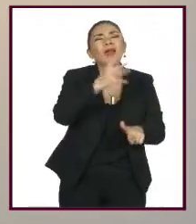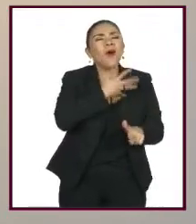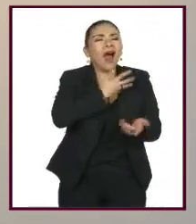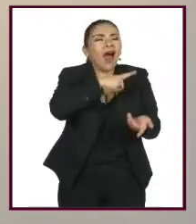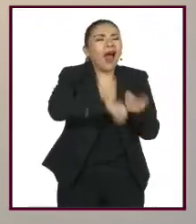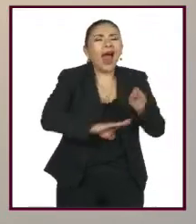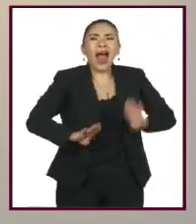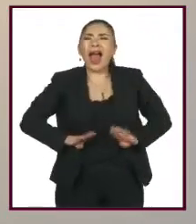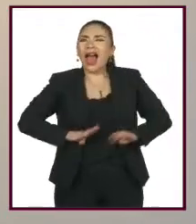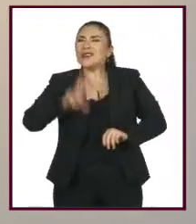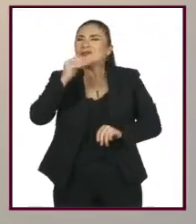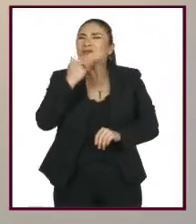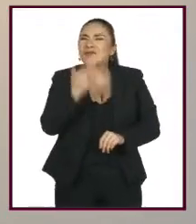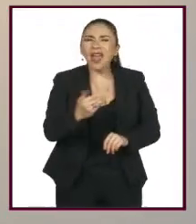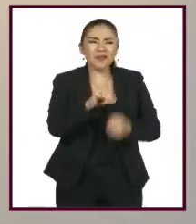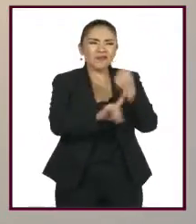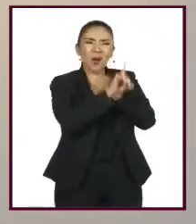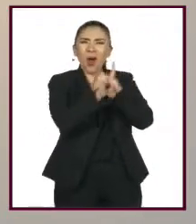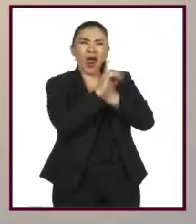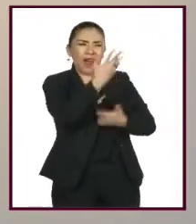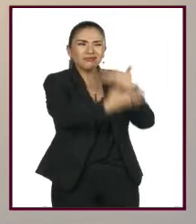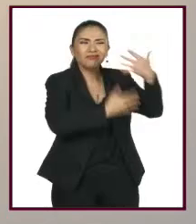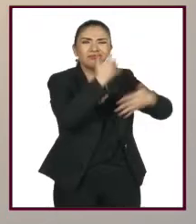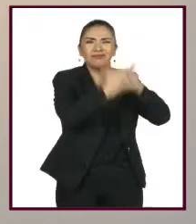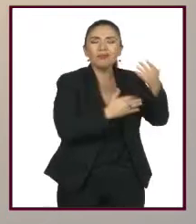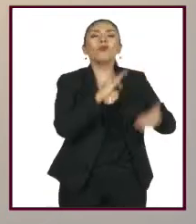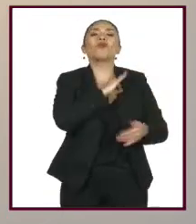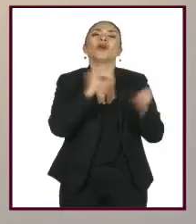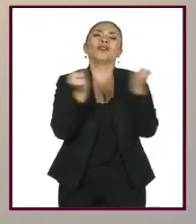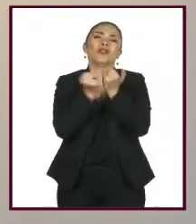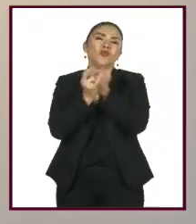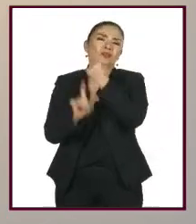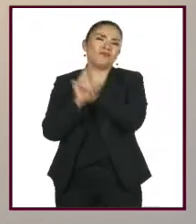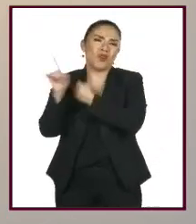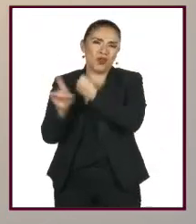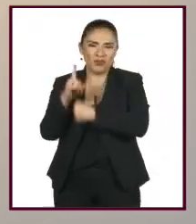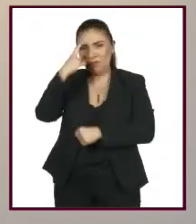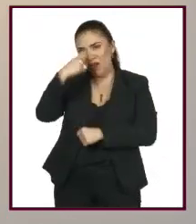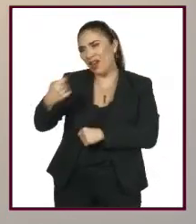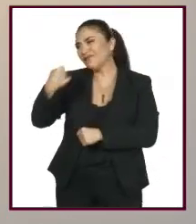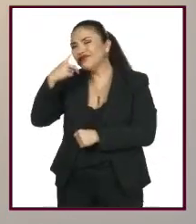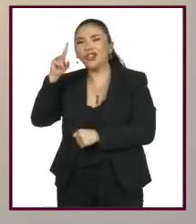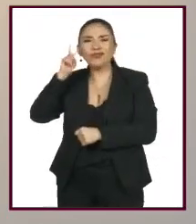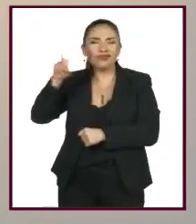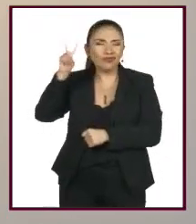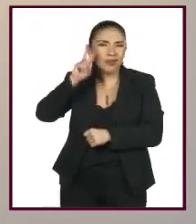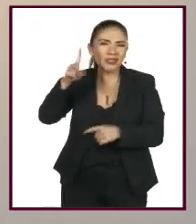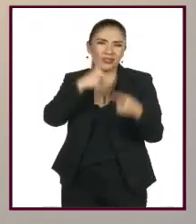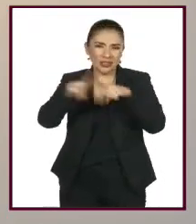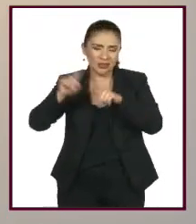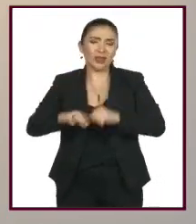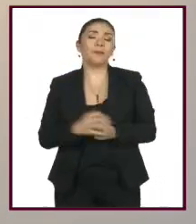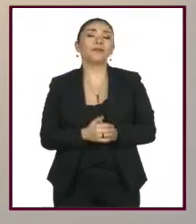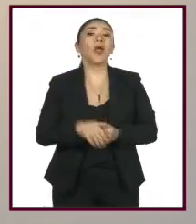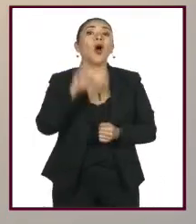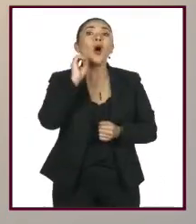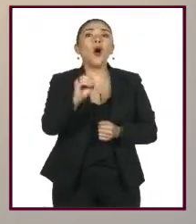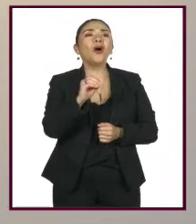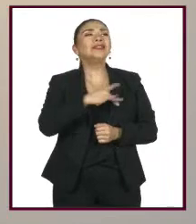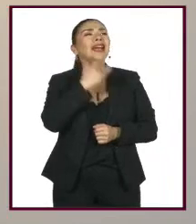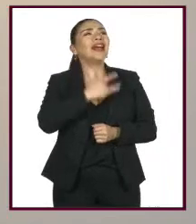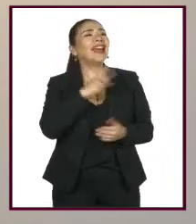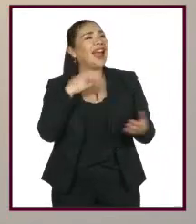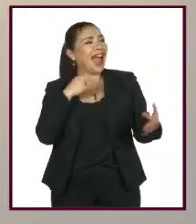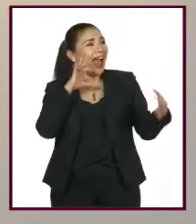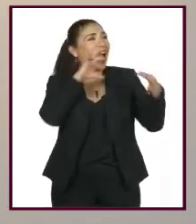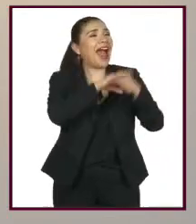una dinámica disfuncional, pues también el riesgo es mayor. También un manejo emocional deficiente, escasos lazos afectivos,